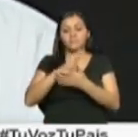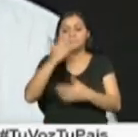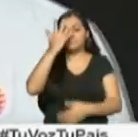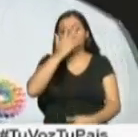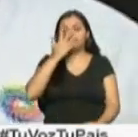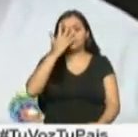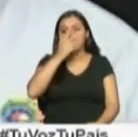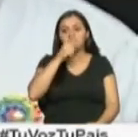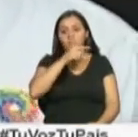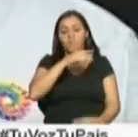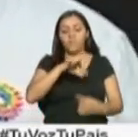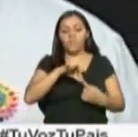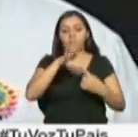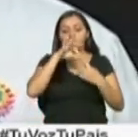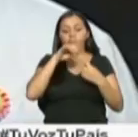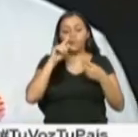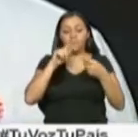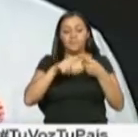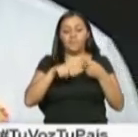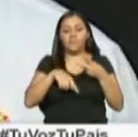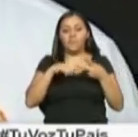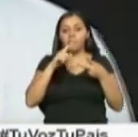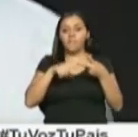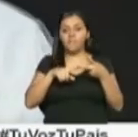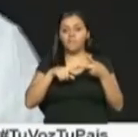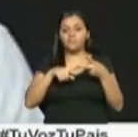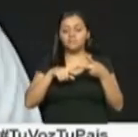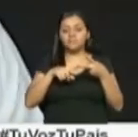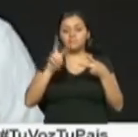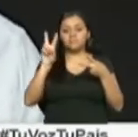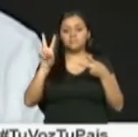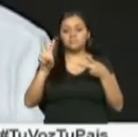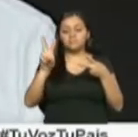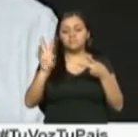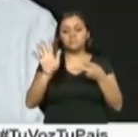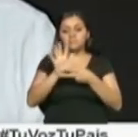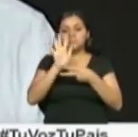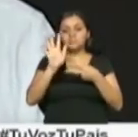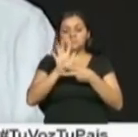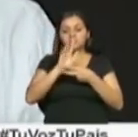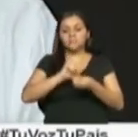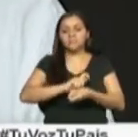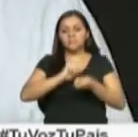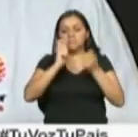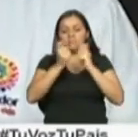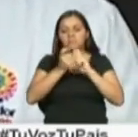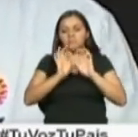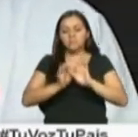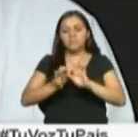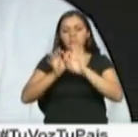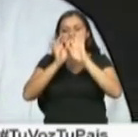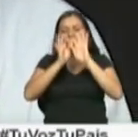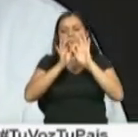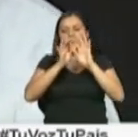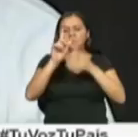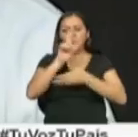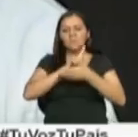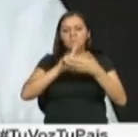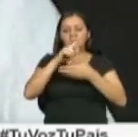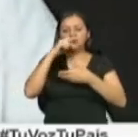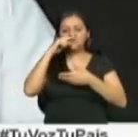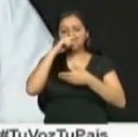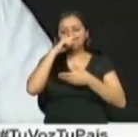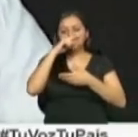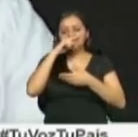siglo XXI especiales en nuestra querida Esmeraldas, 2 unidades repotenciadas en Lago Agrio,